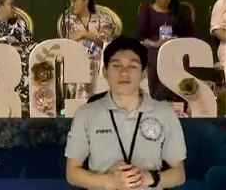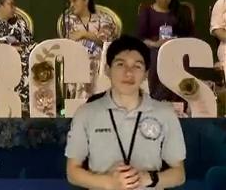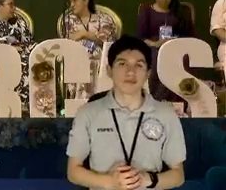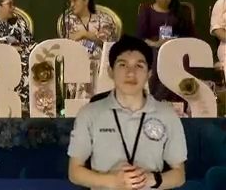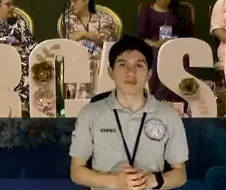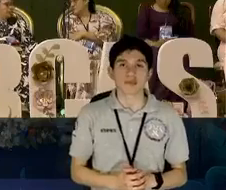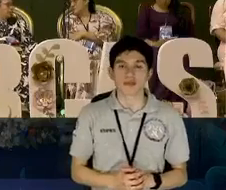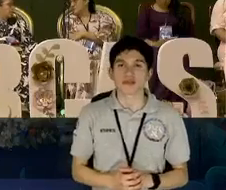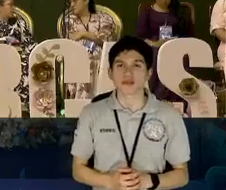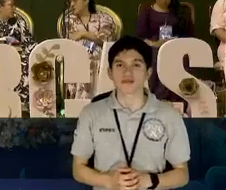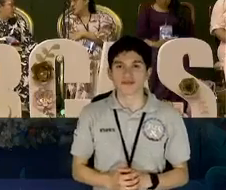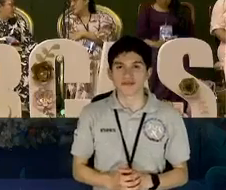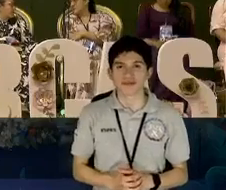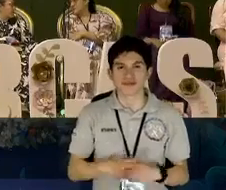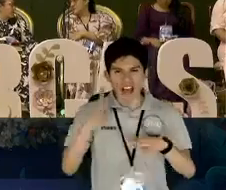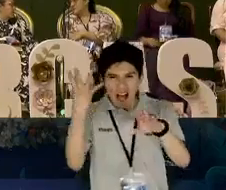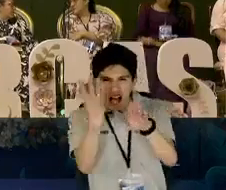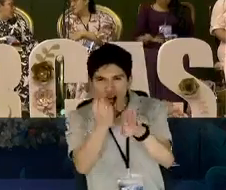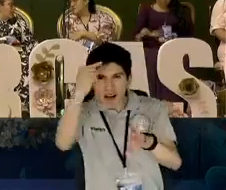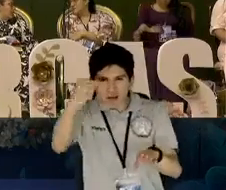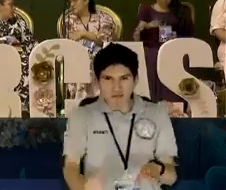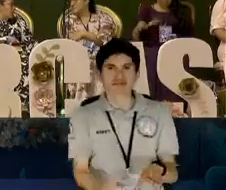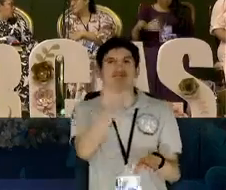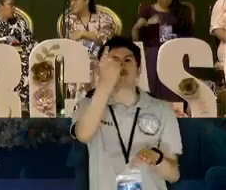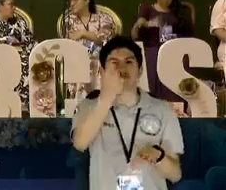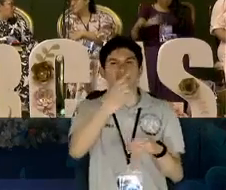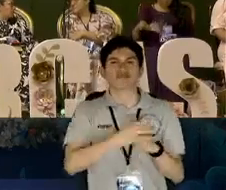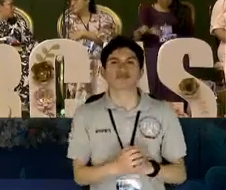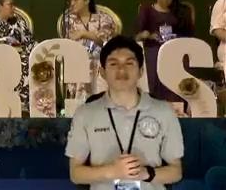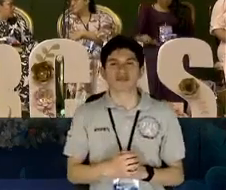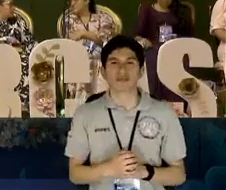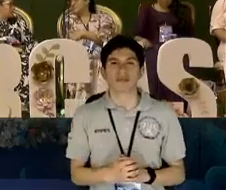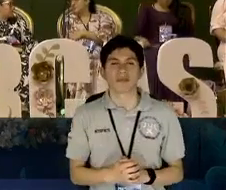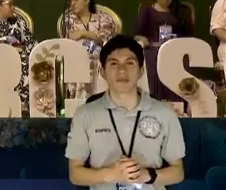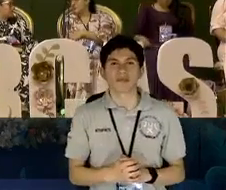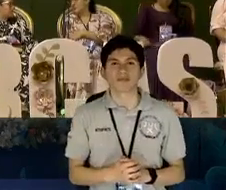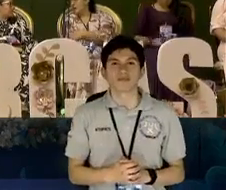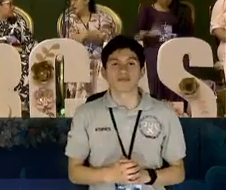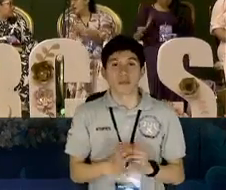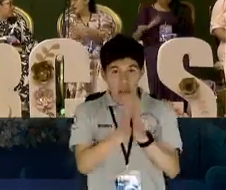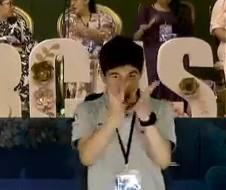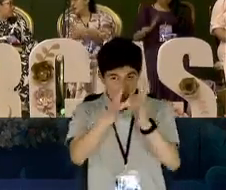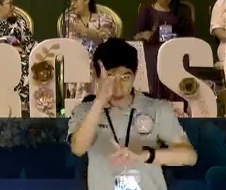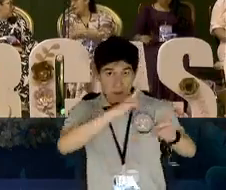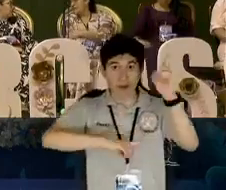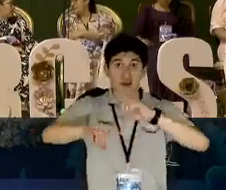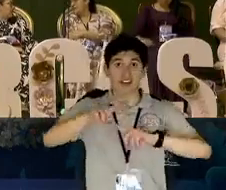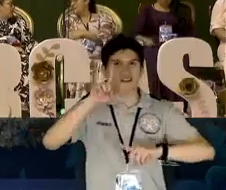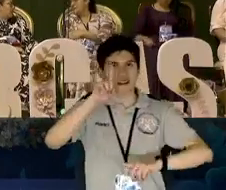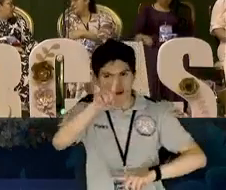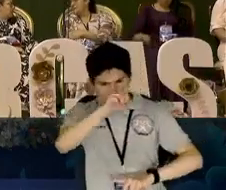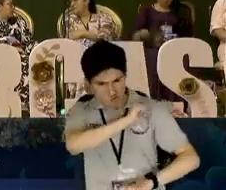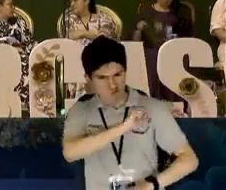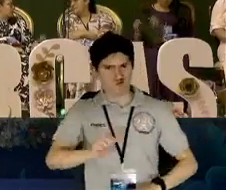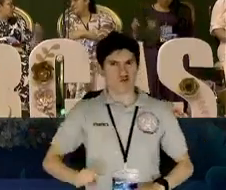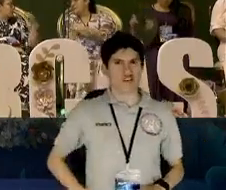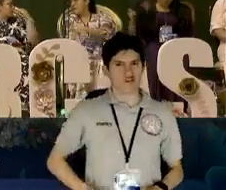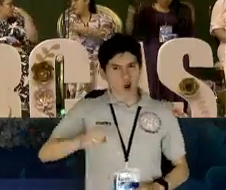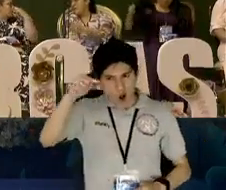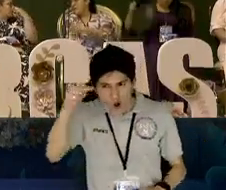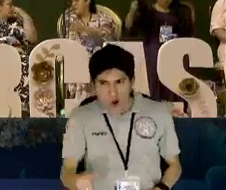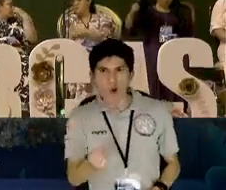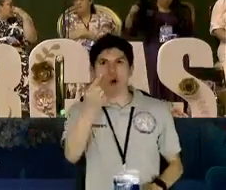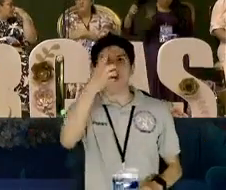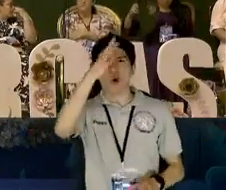iglesia es una sola. Y también lo mencionábamos al comenzar: un Señor, una fe, un bautismo, un Padre